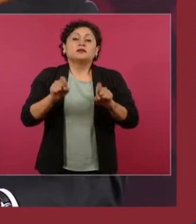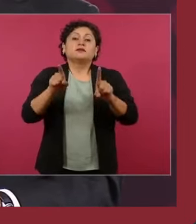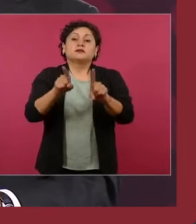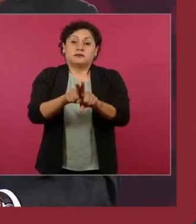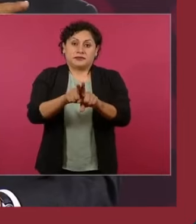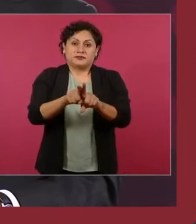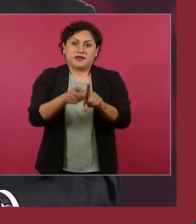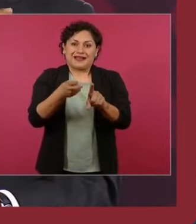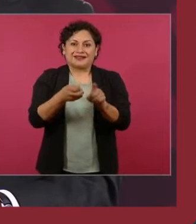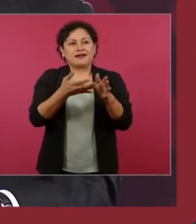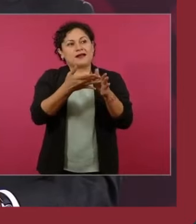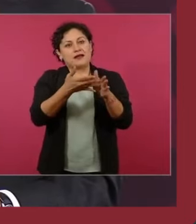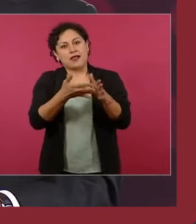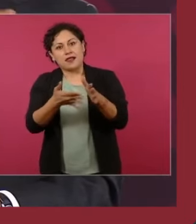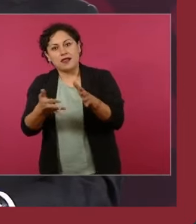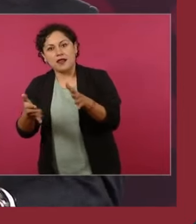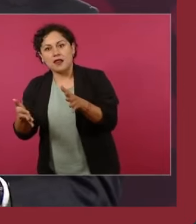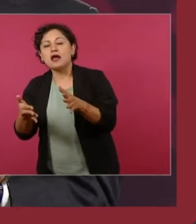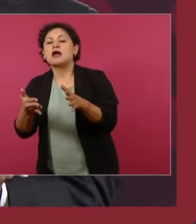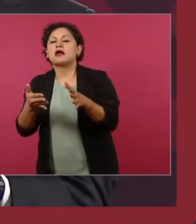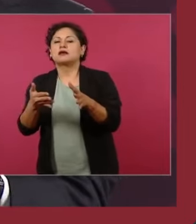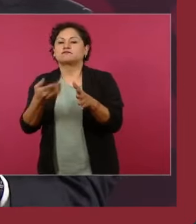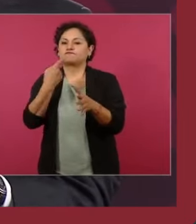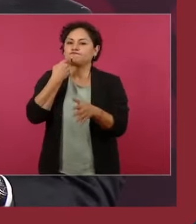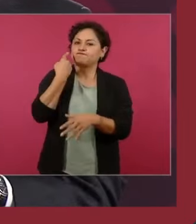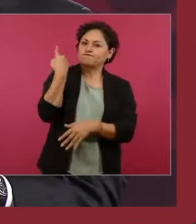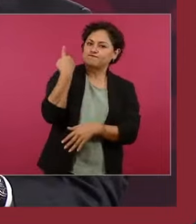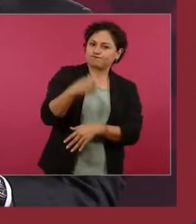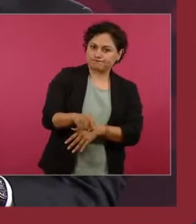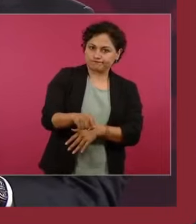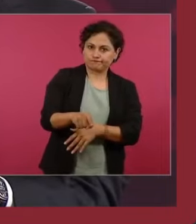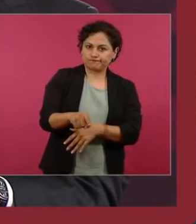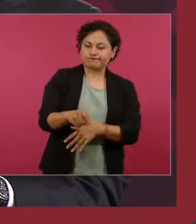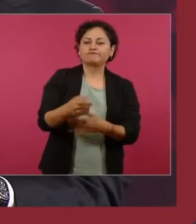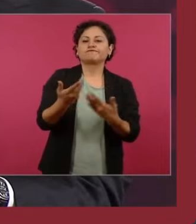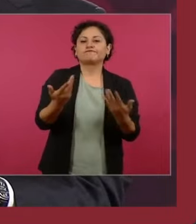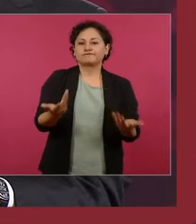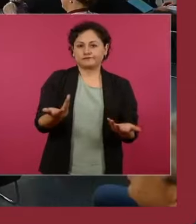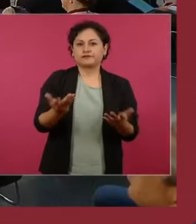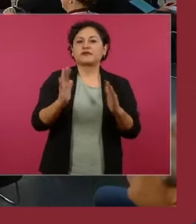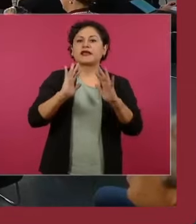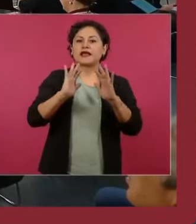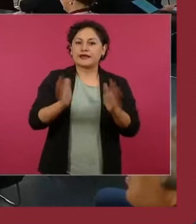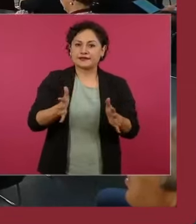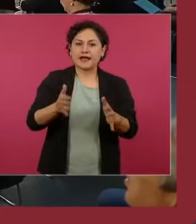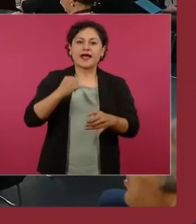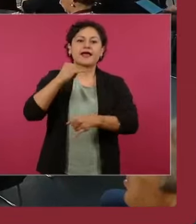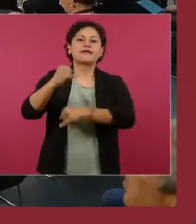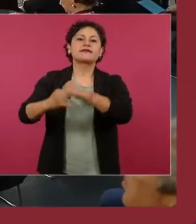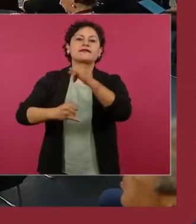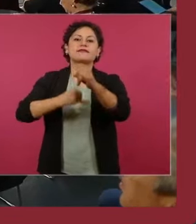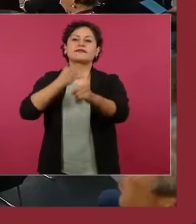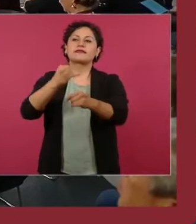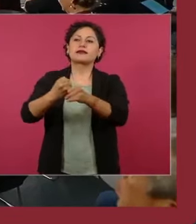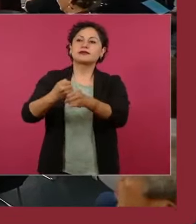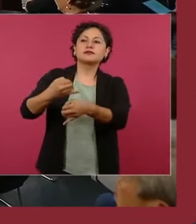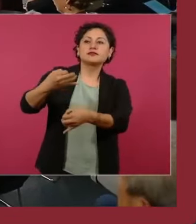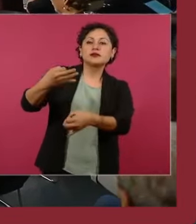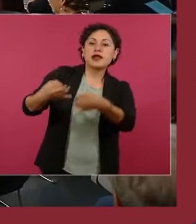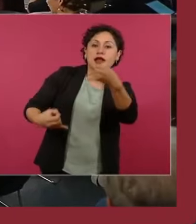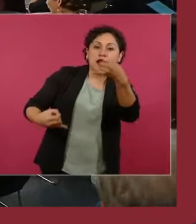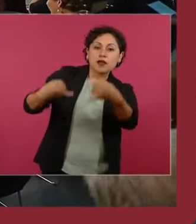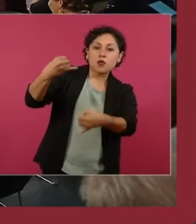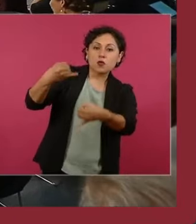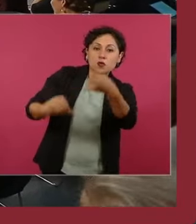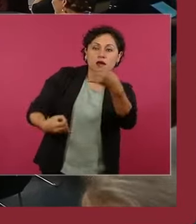Ya vinieron los jueces internacionales, ya vieron la